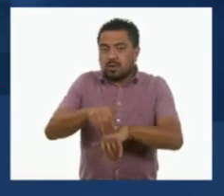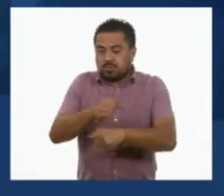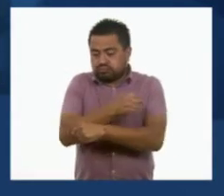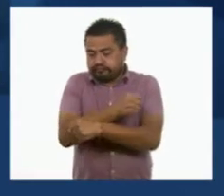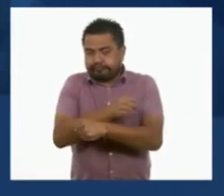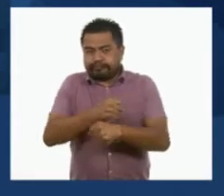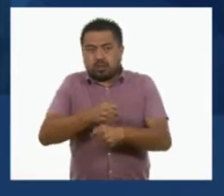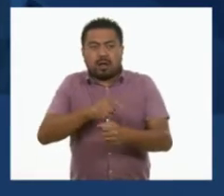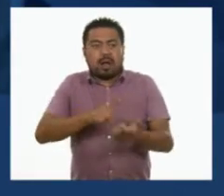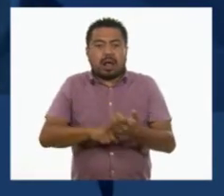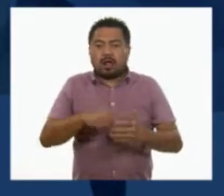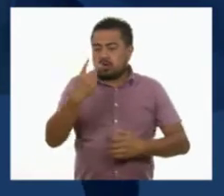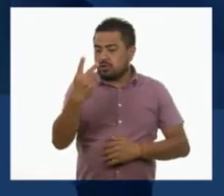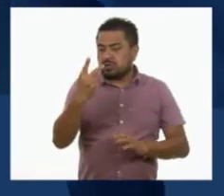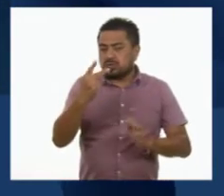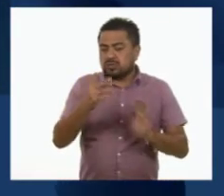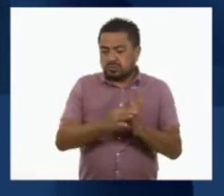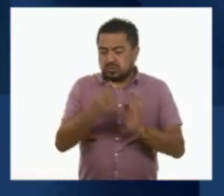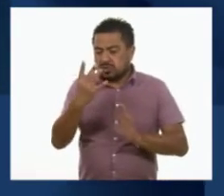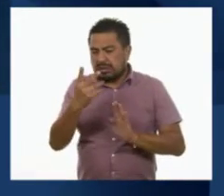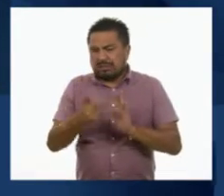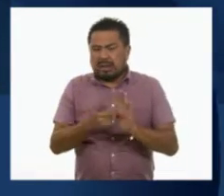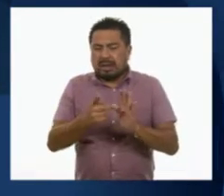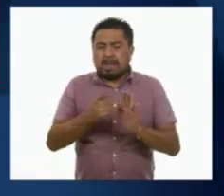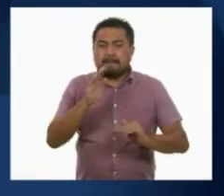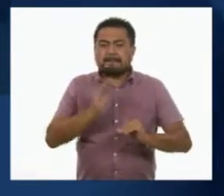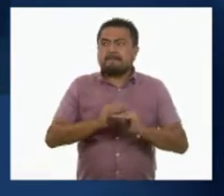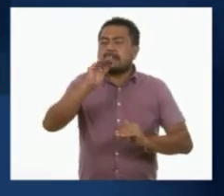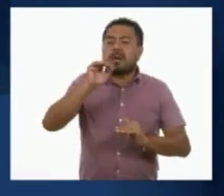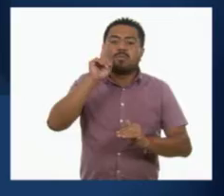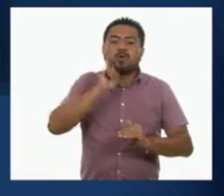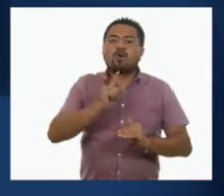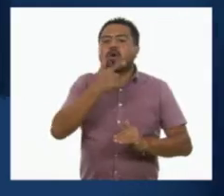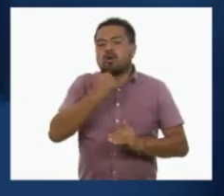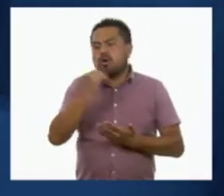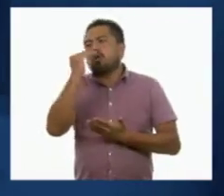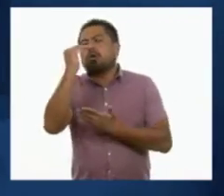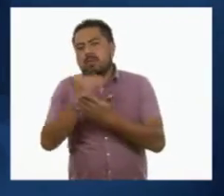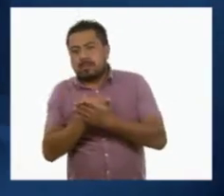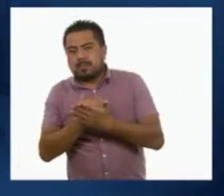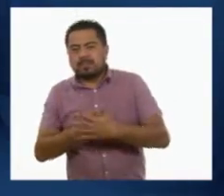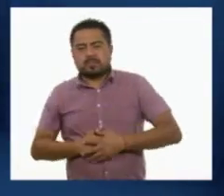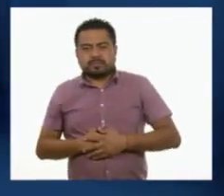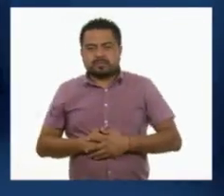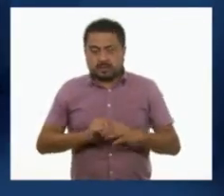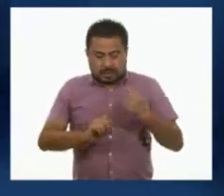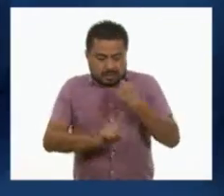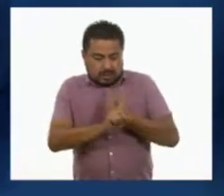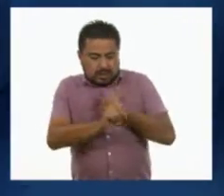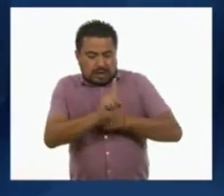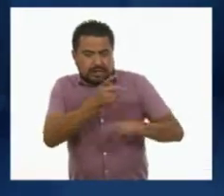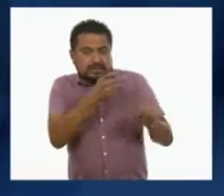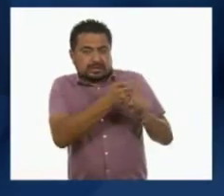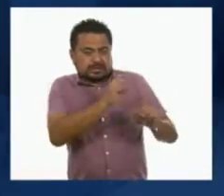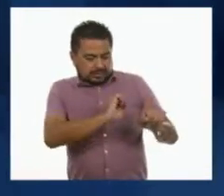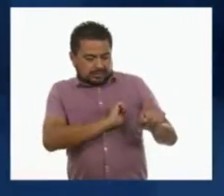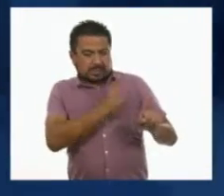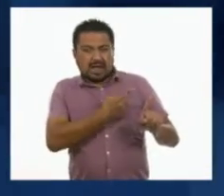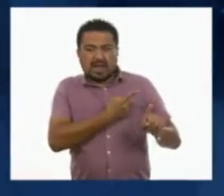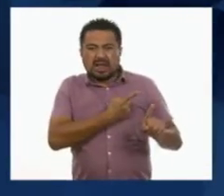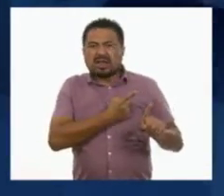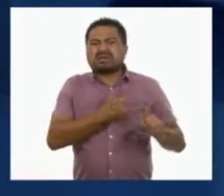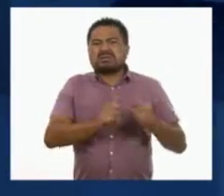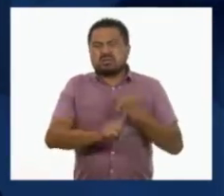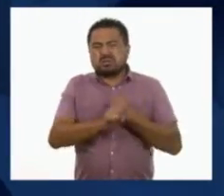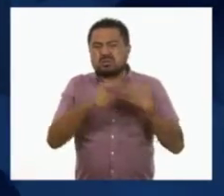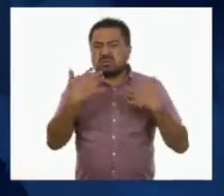obesidad mórbida son 2.4 veces más altos en mujeres que en hombres. Este problema de salud pública también afecta a